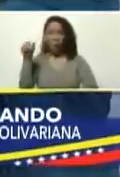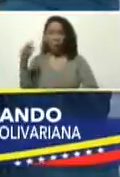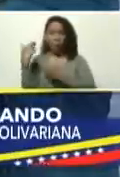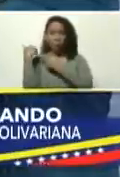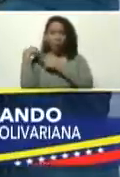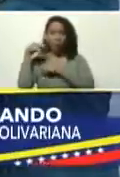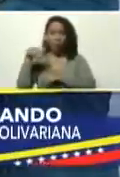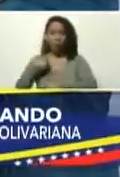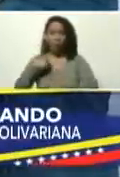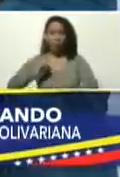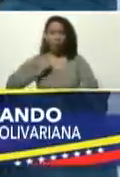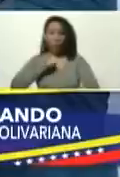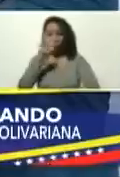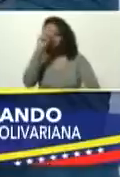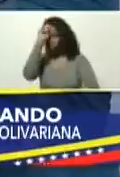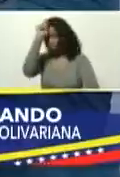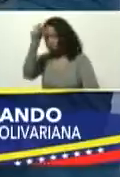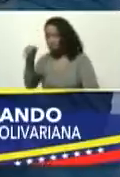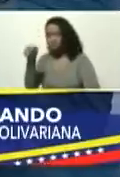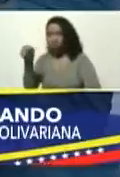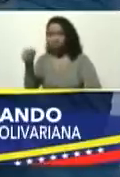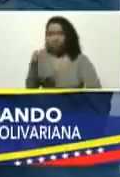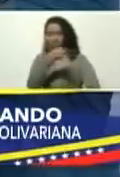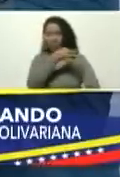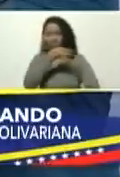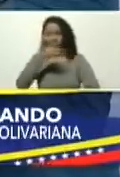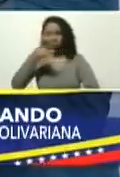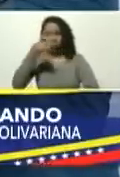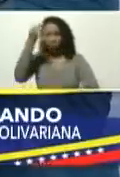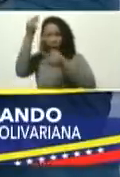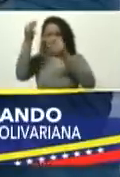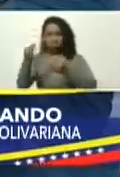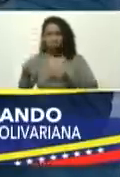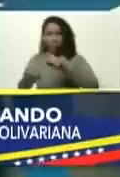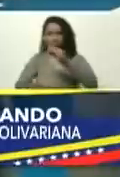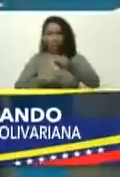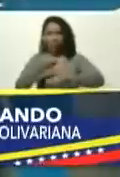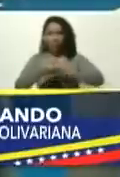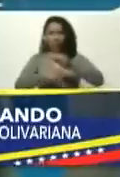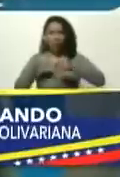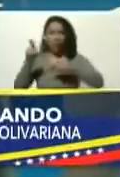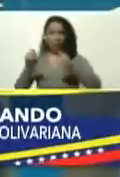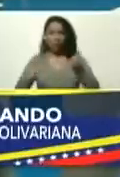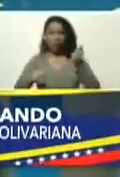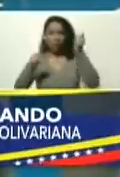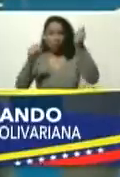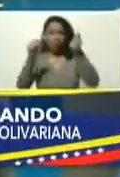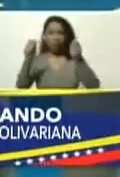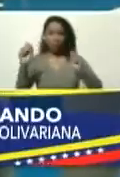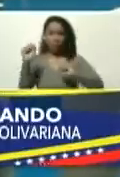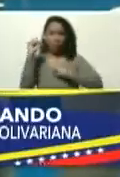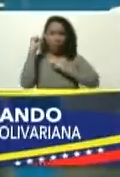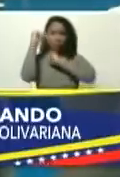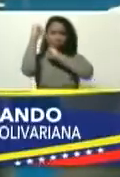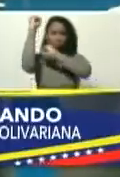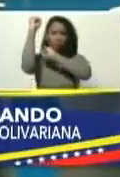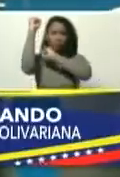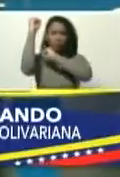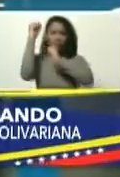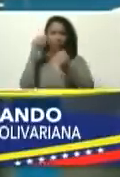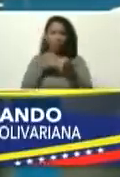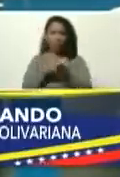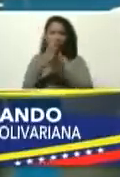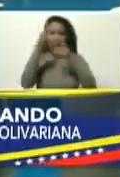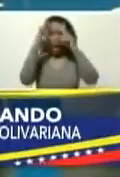quien aprovecho para reconocer sus méritos para llevar este estandarte victorioso e invicto.